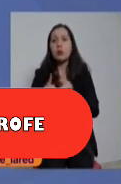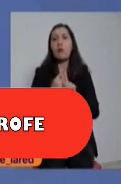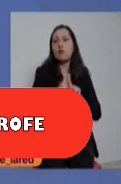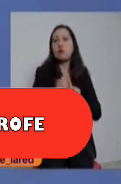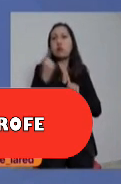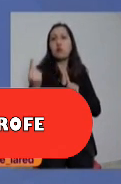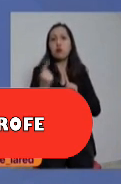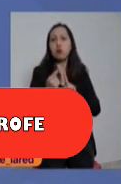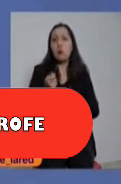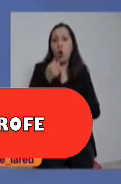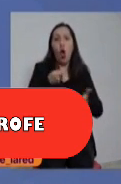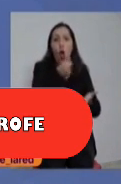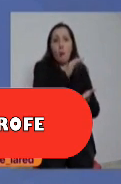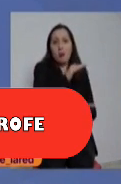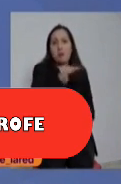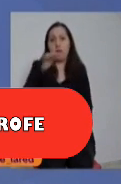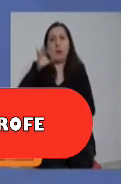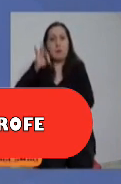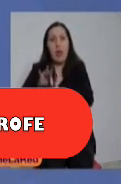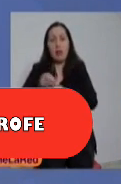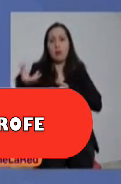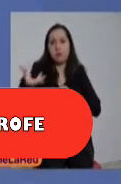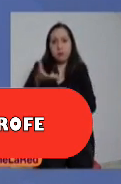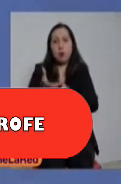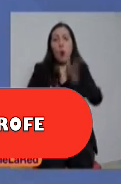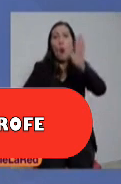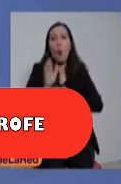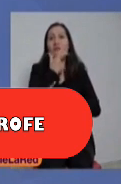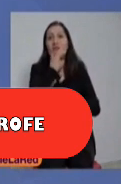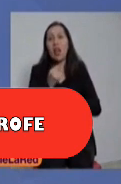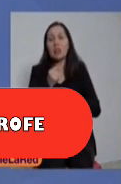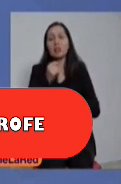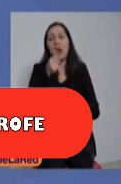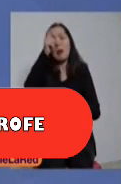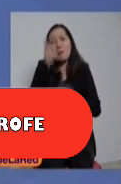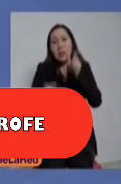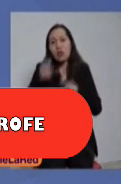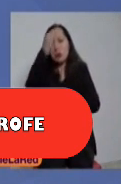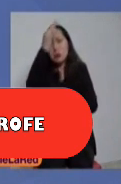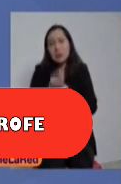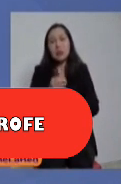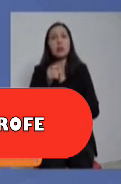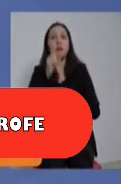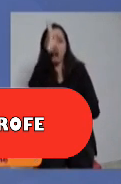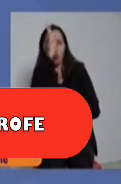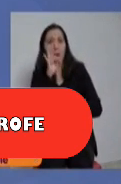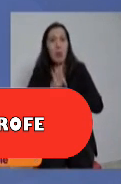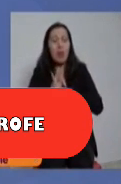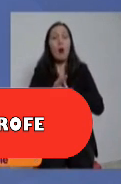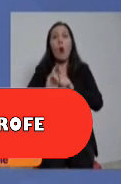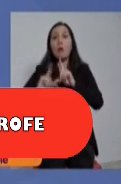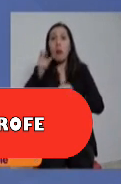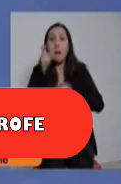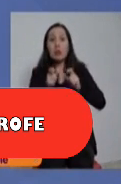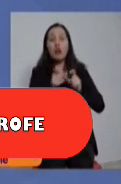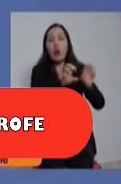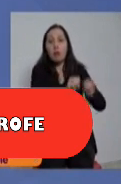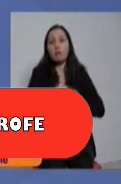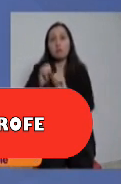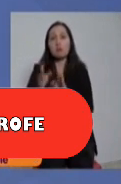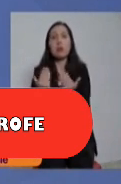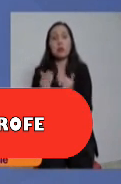traslado de insumos médicos, facilitar el cuidado y traslado de pacientes, personal médico y la evacuación de personas cuando sea